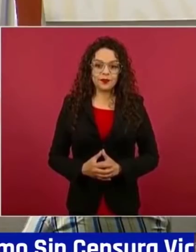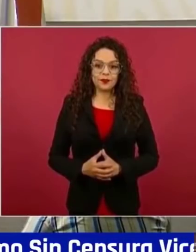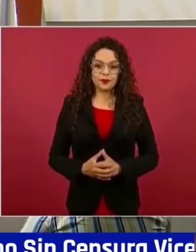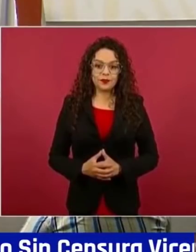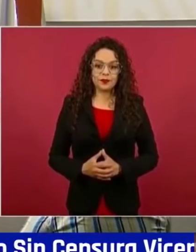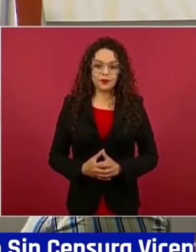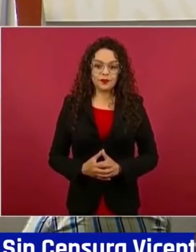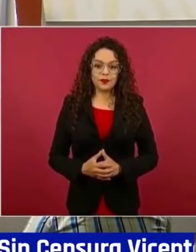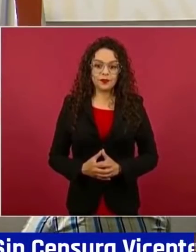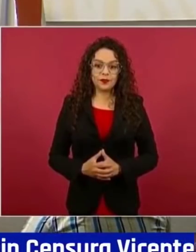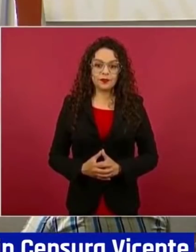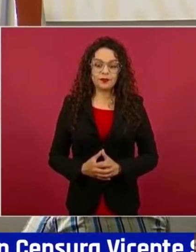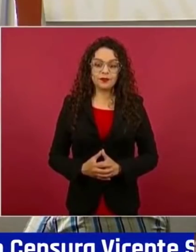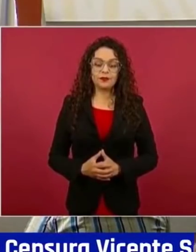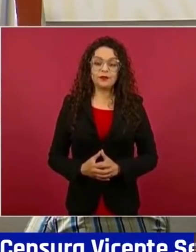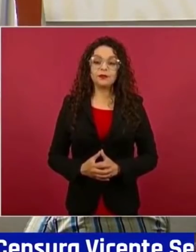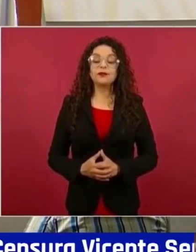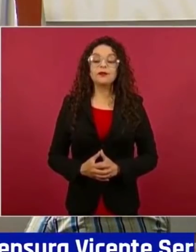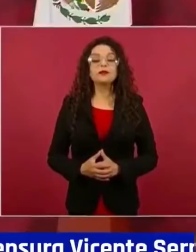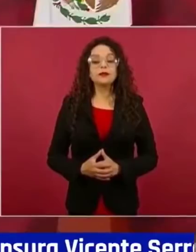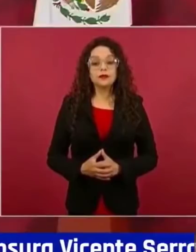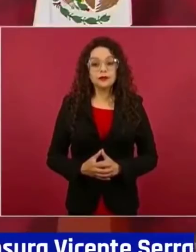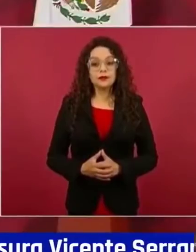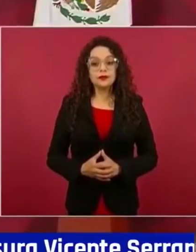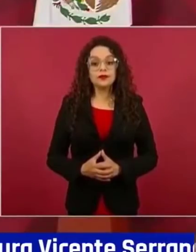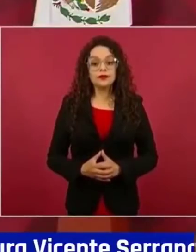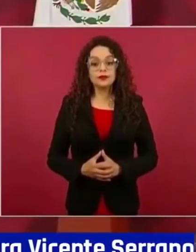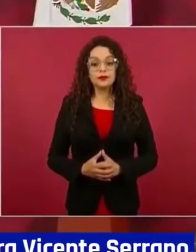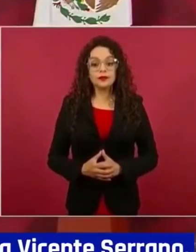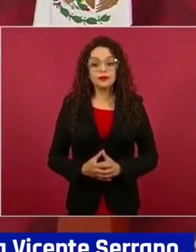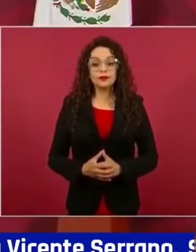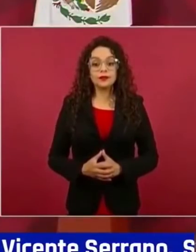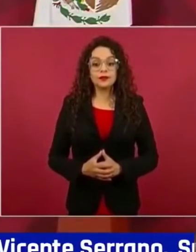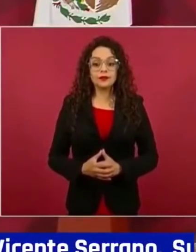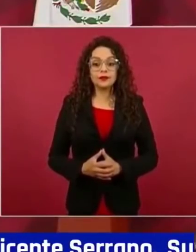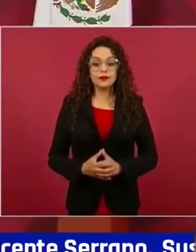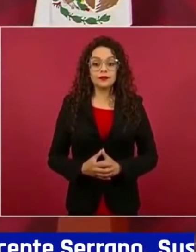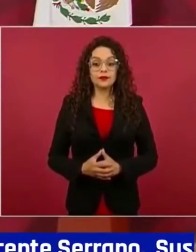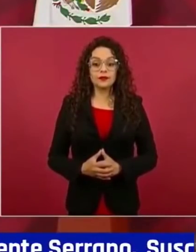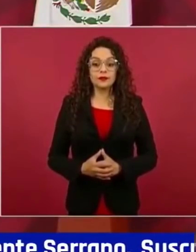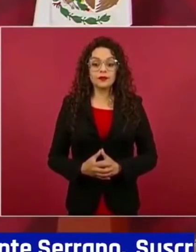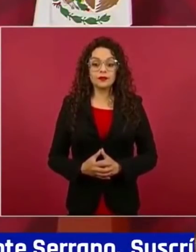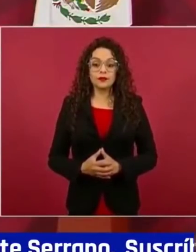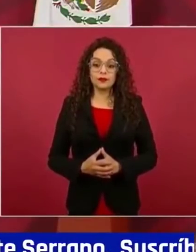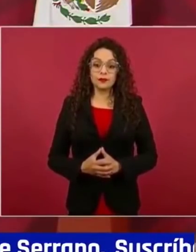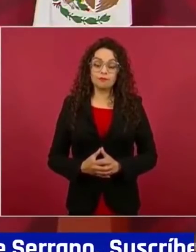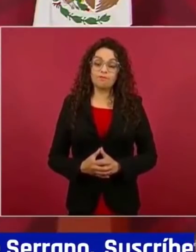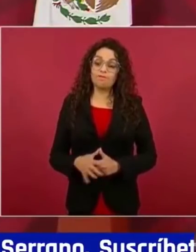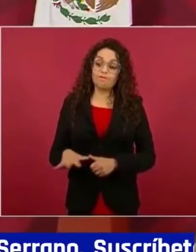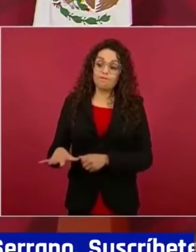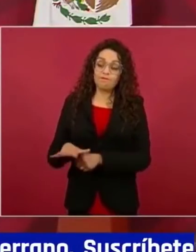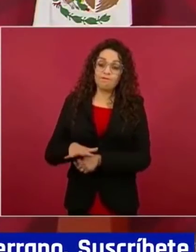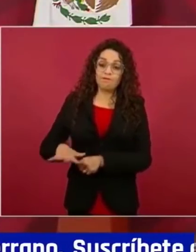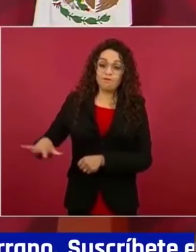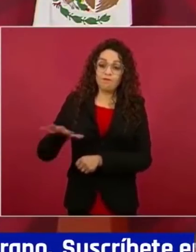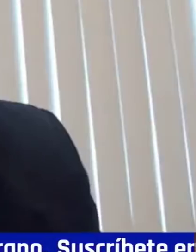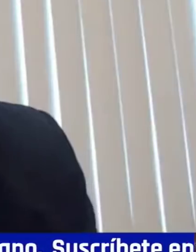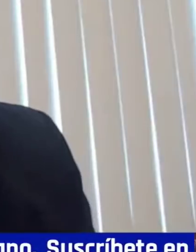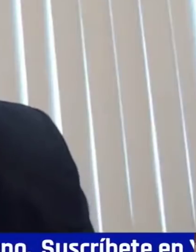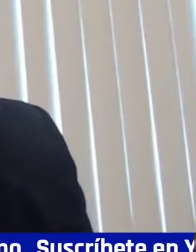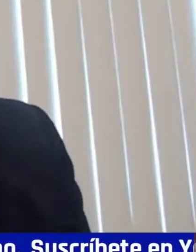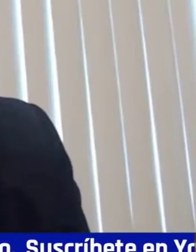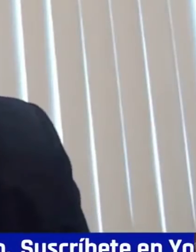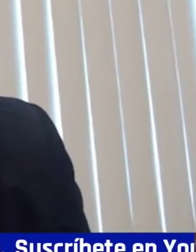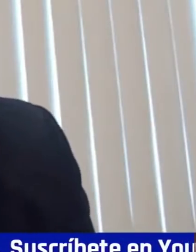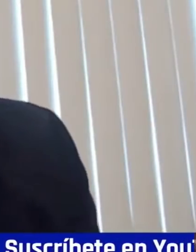de México, y los departamentos que pertenecen a su familia, a su esposa. Es un hombre muy próspero, querido